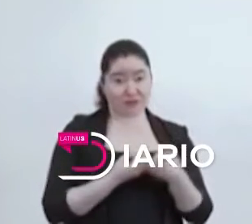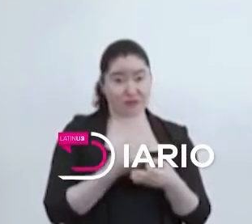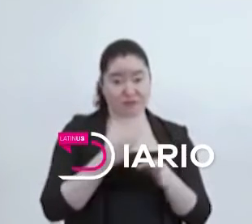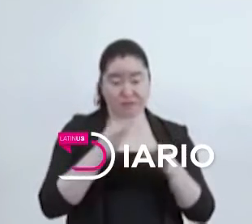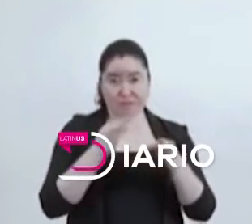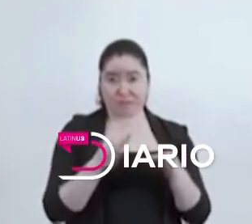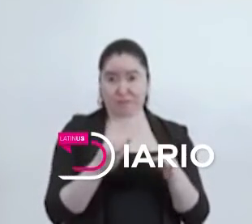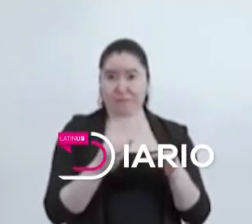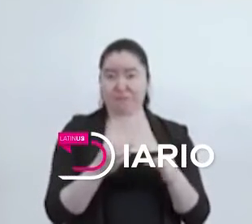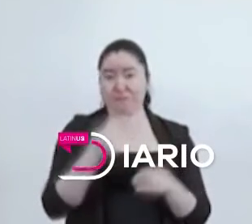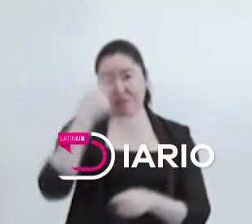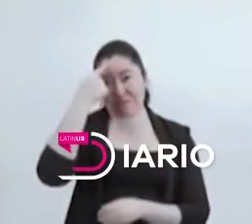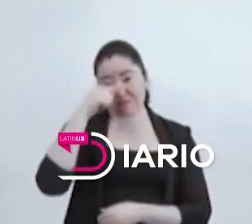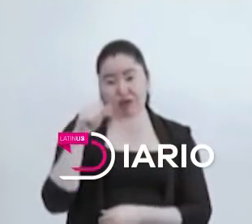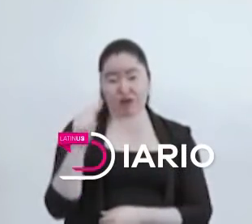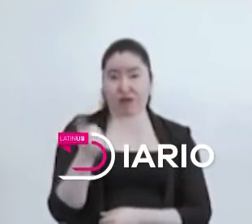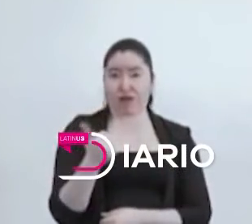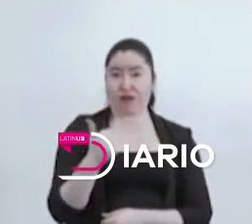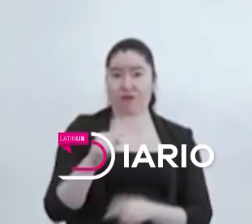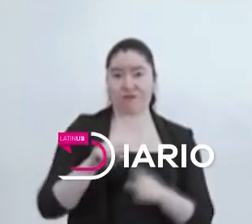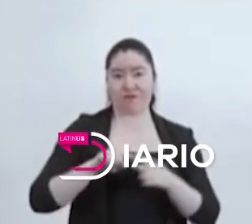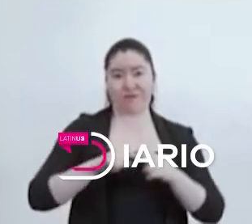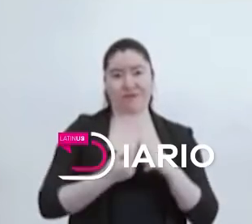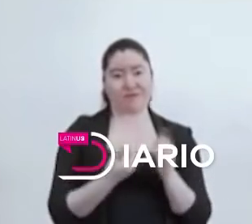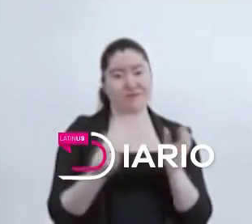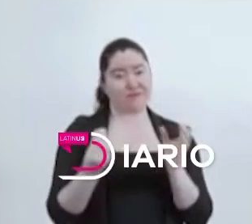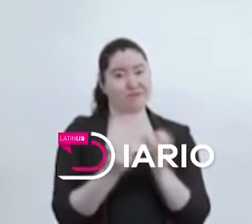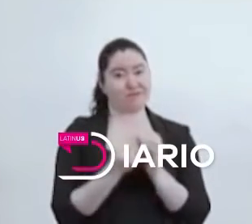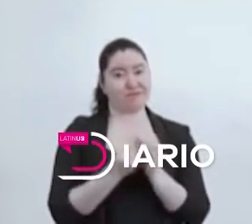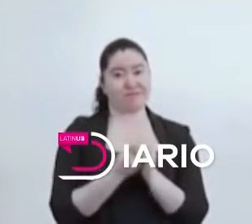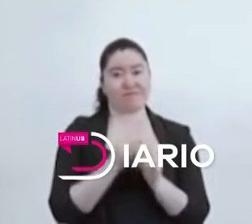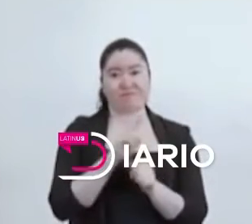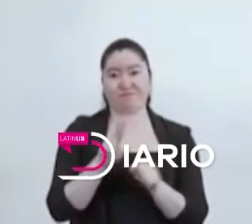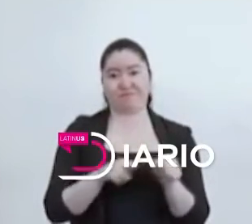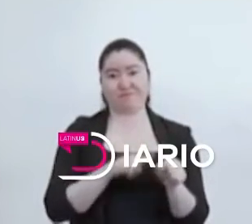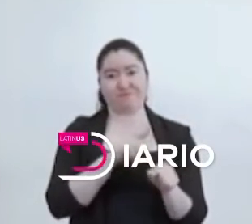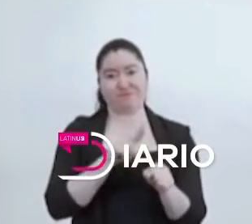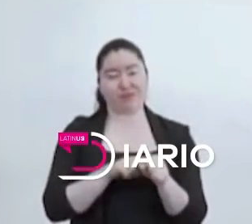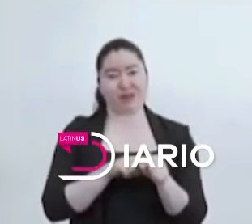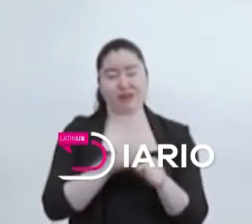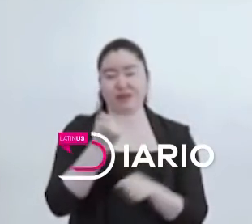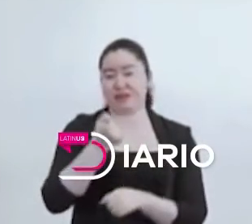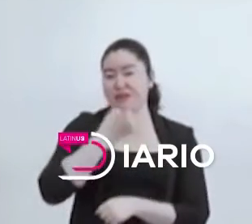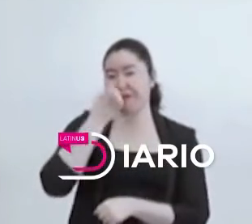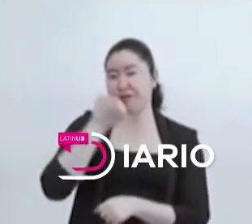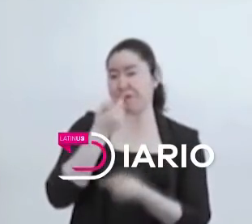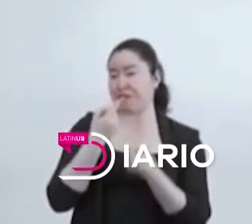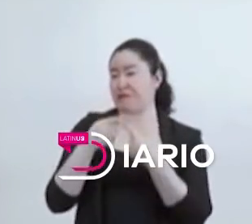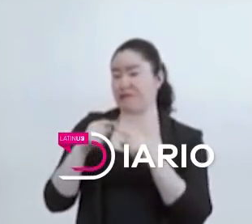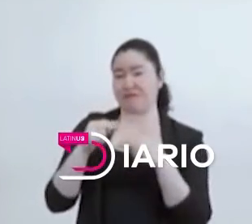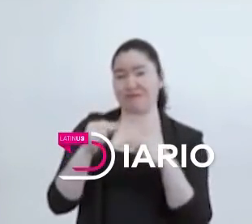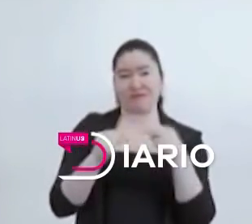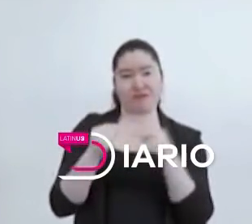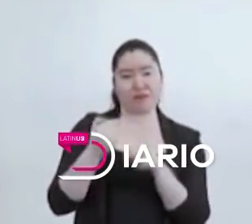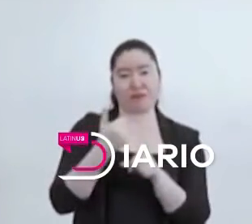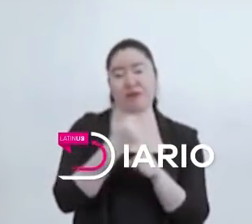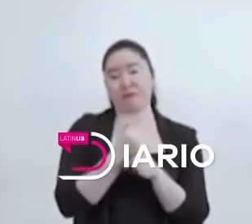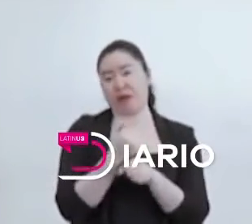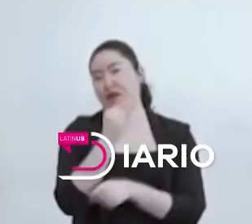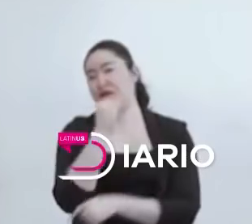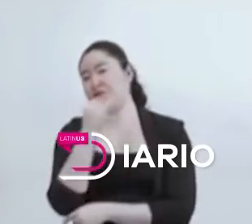podamos reiniciar la actividad escolar en todos los niveles educativos obviamente con medidas específicas